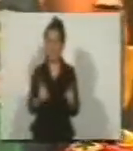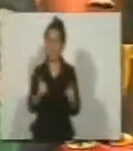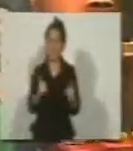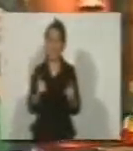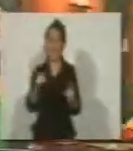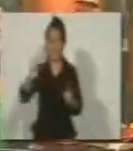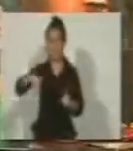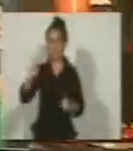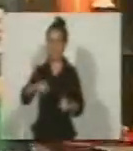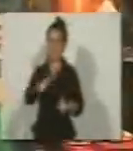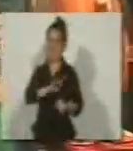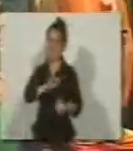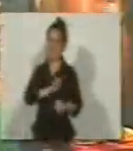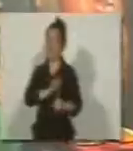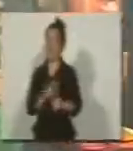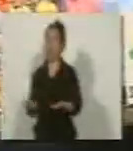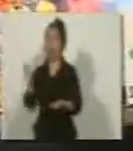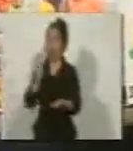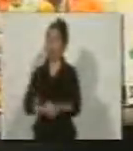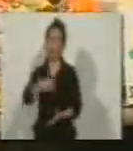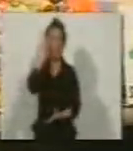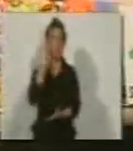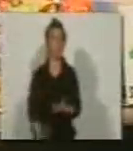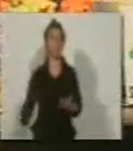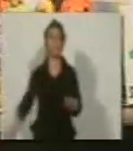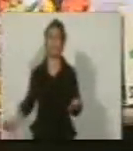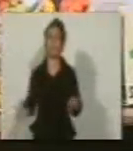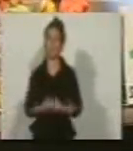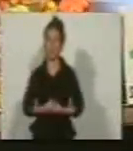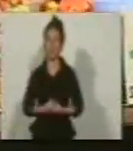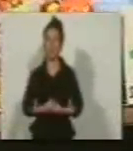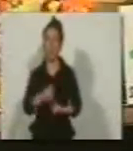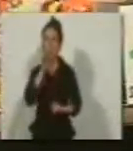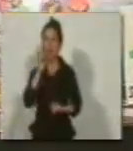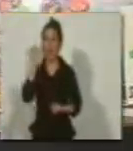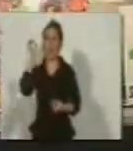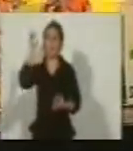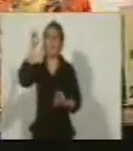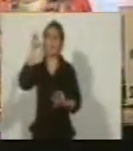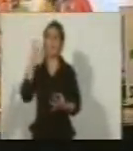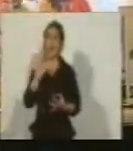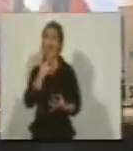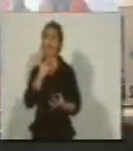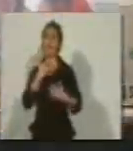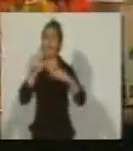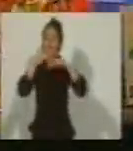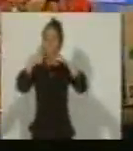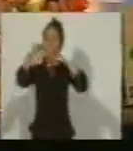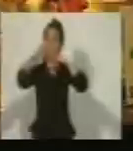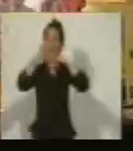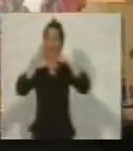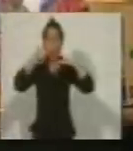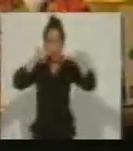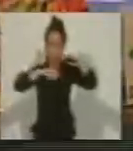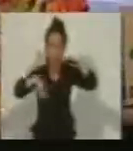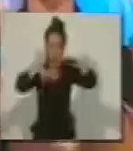Sanquines otra vez la viene a cagar. Quiere un museo submarino y